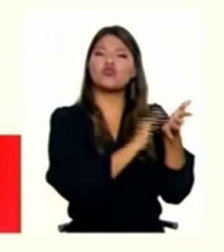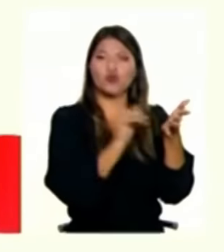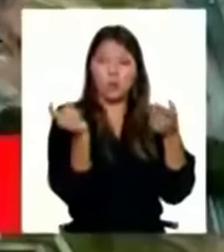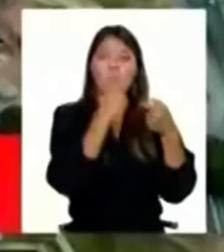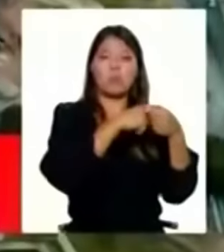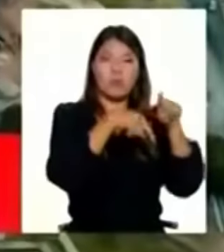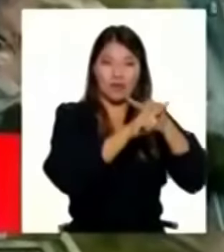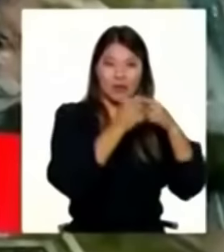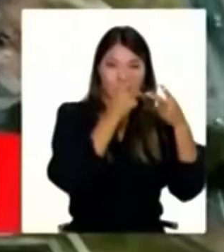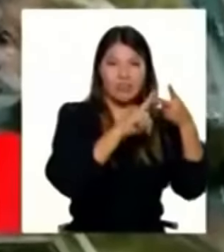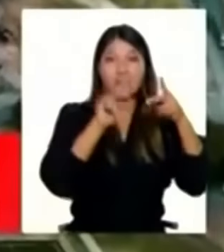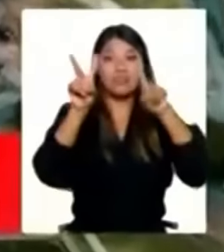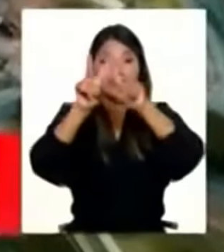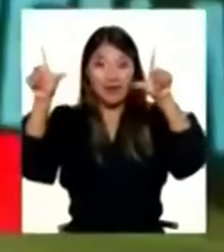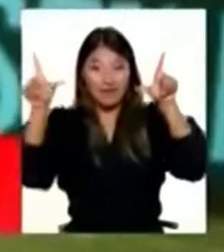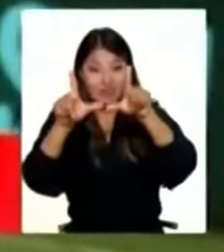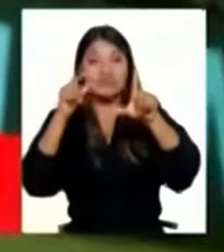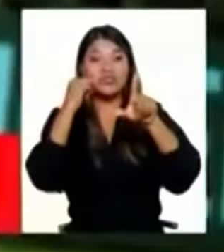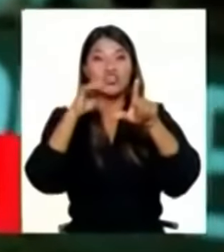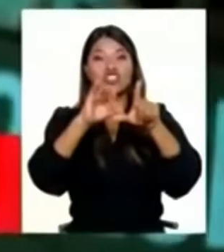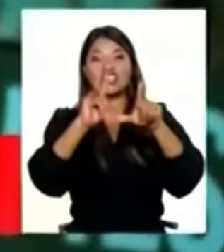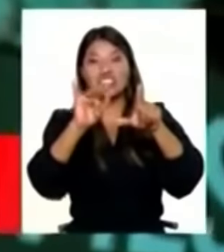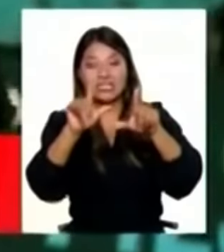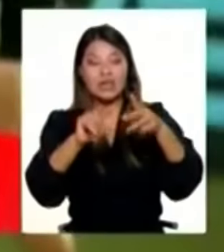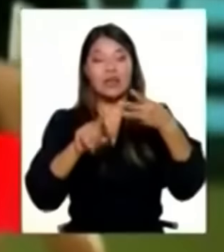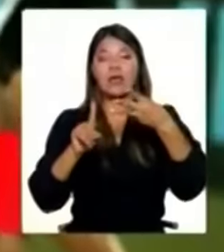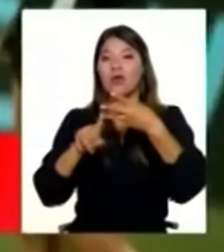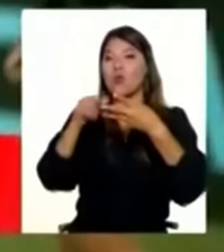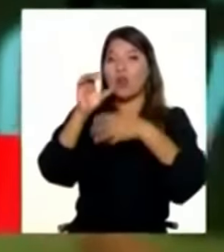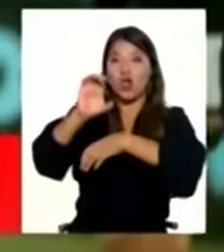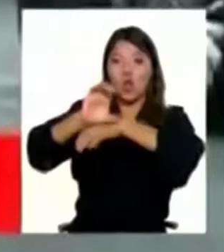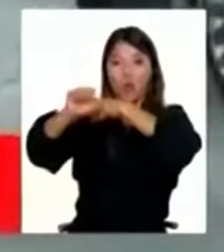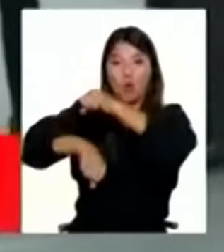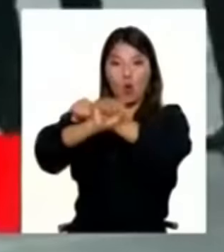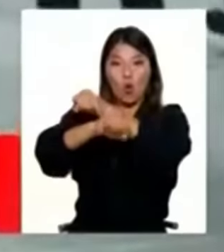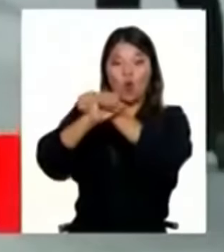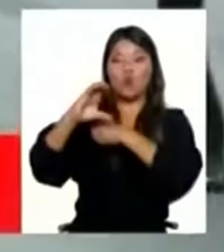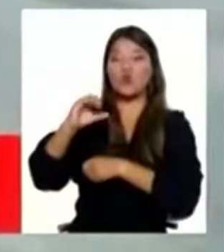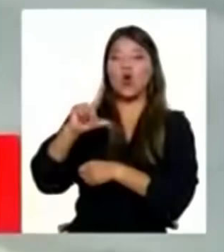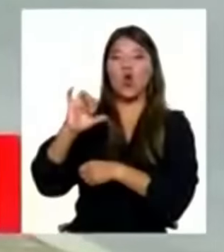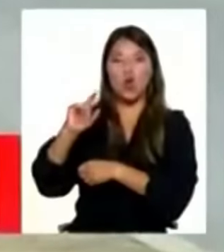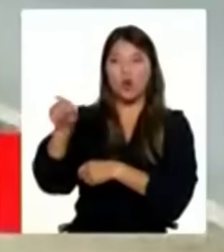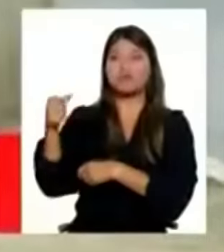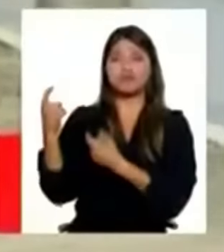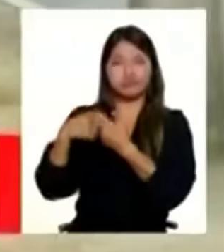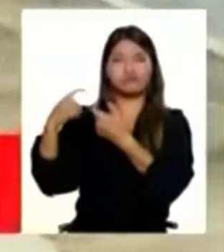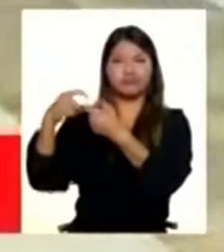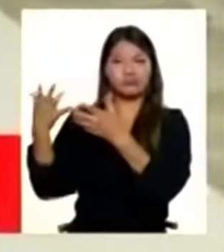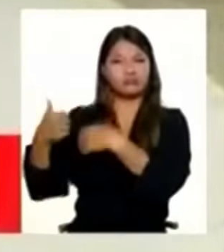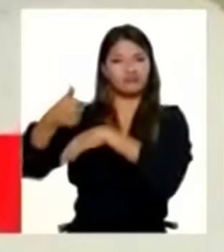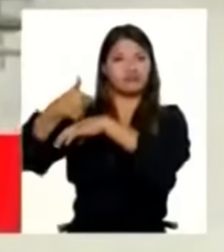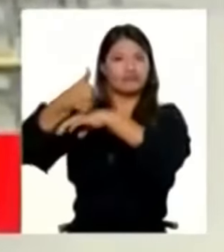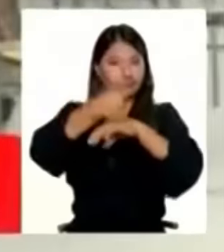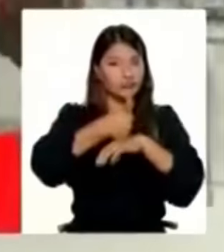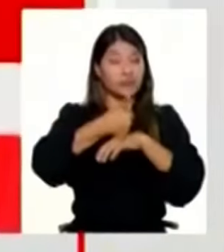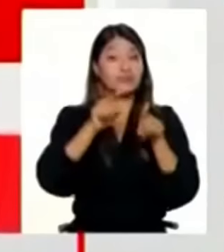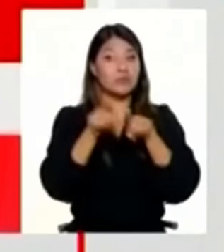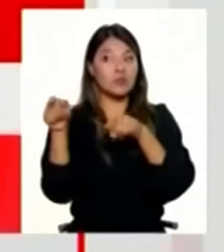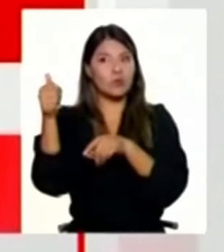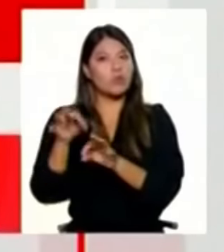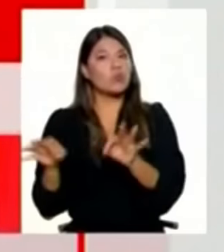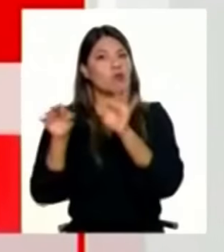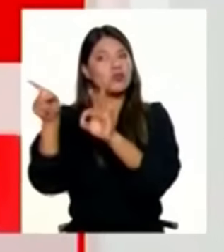Chilevisión y de la sociedad que maneja el equipo de fútbol Colo-Colo. Al margen de su poder, Piñera nunca dejó de lado lo más